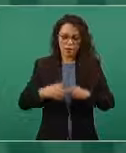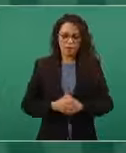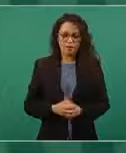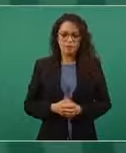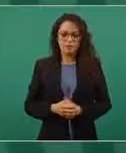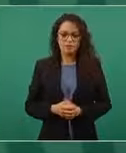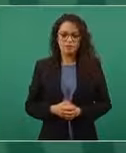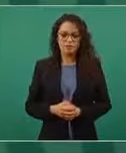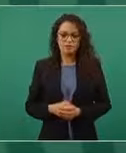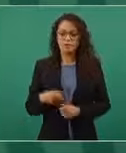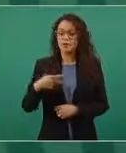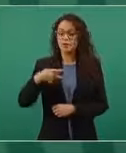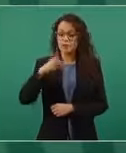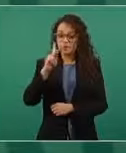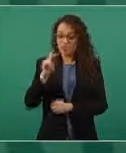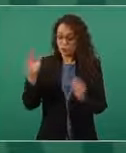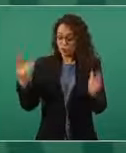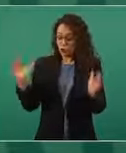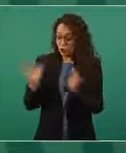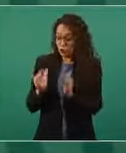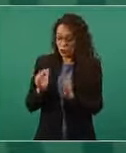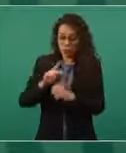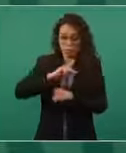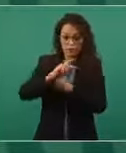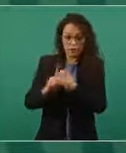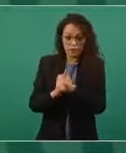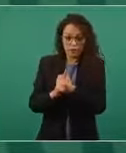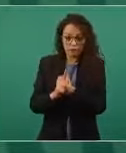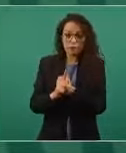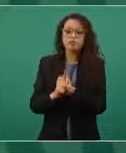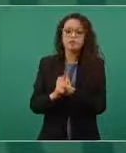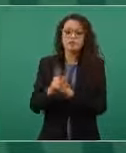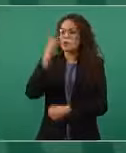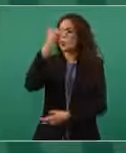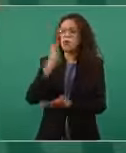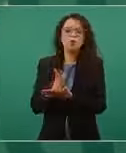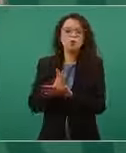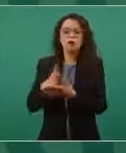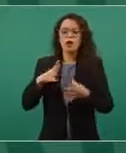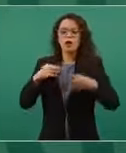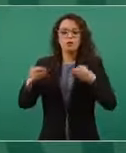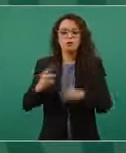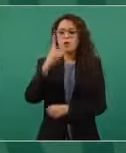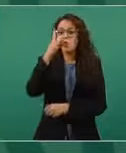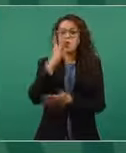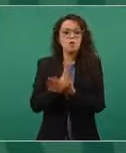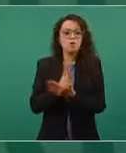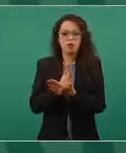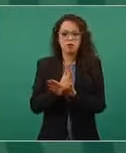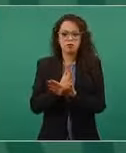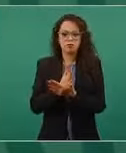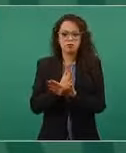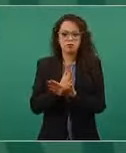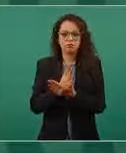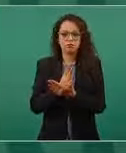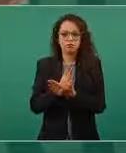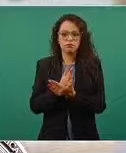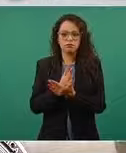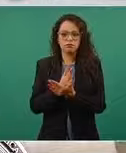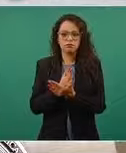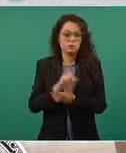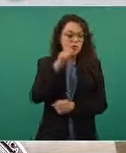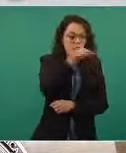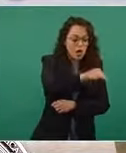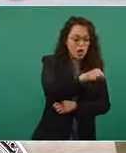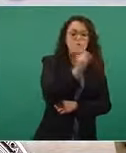En general, en territorios pequeños, la epidemia se comporta como una sola epidemia, una sola curva epidémica. En un rincón del país ocurre lo mismo que en el